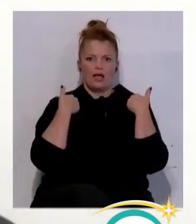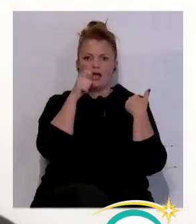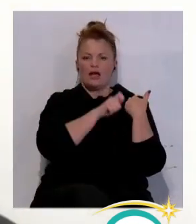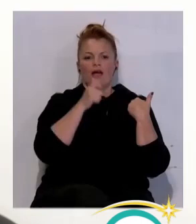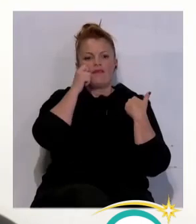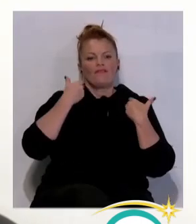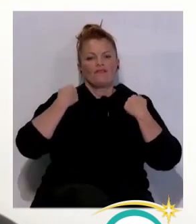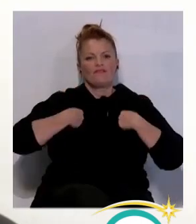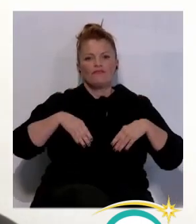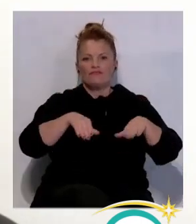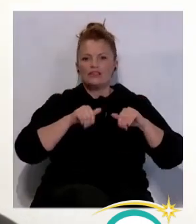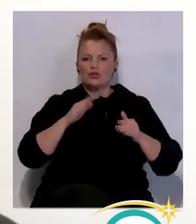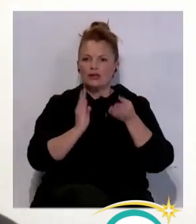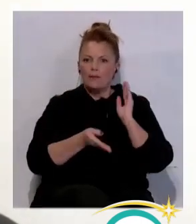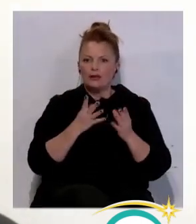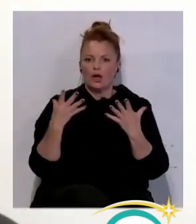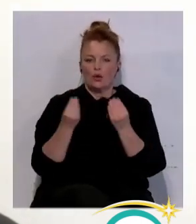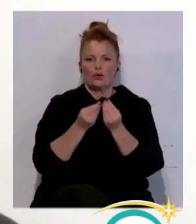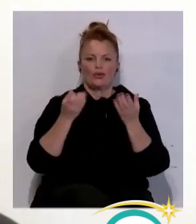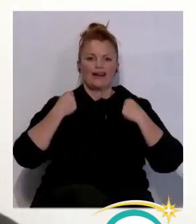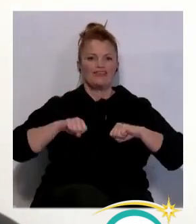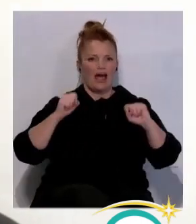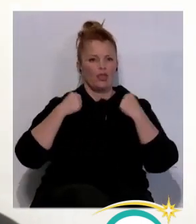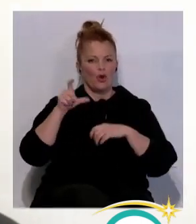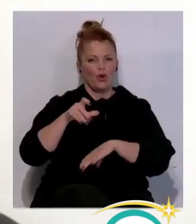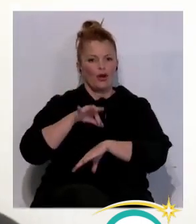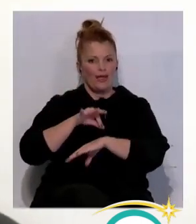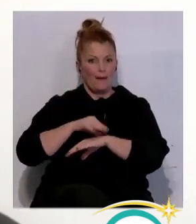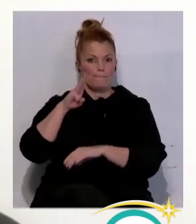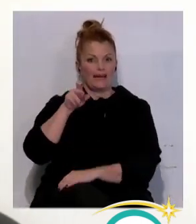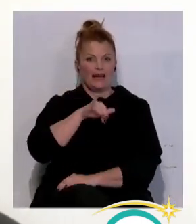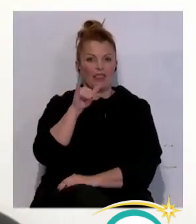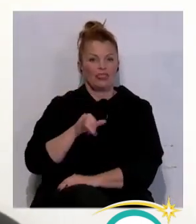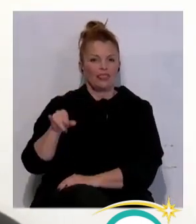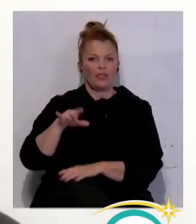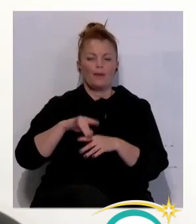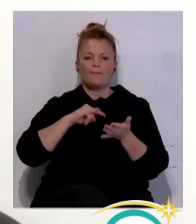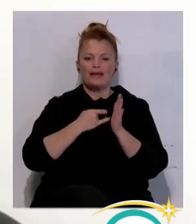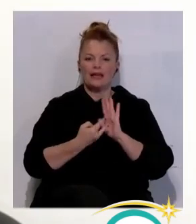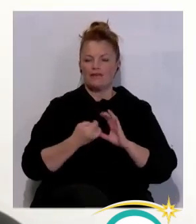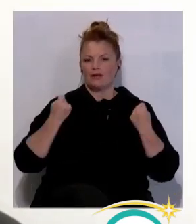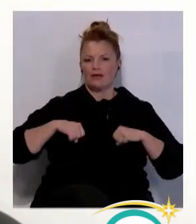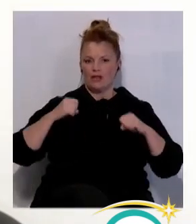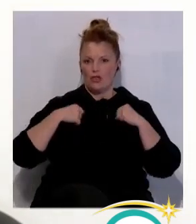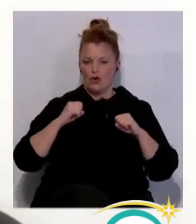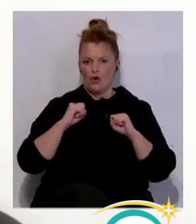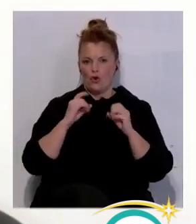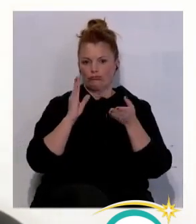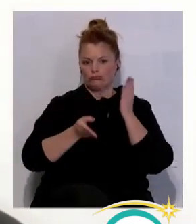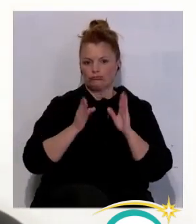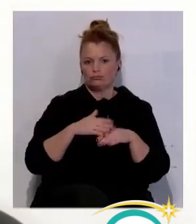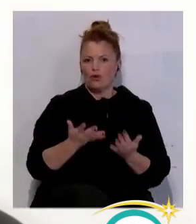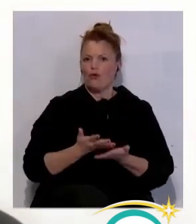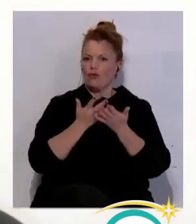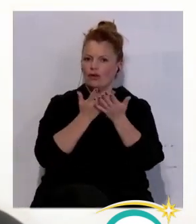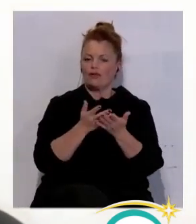fisioterapeuta junto con el rehabilitador, en este caso con la doctora Pérez Camacho, es la planificación del ejercicio terapéutico. Se le ofrece al